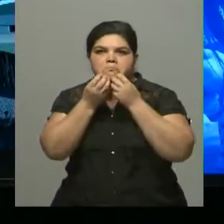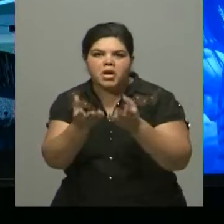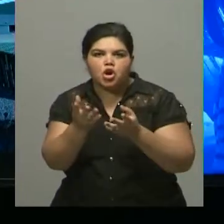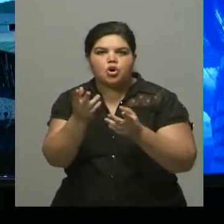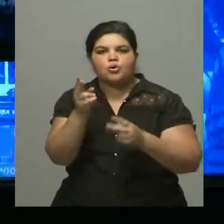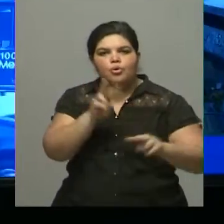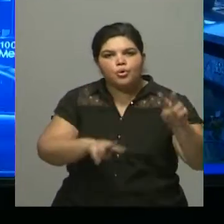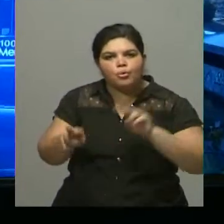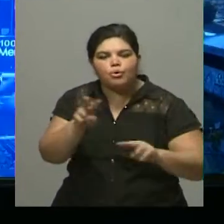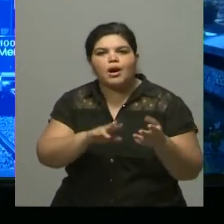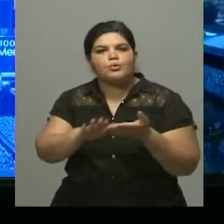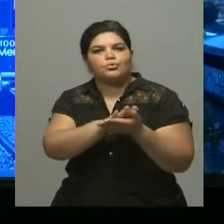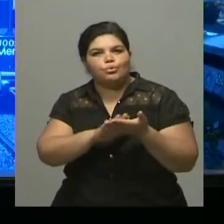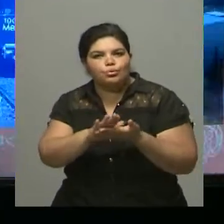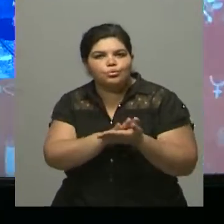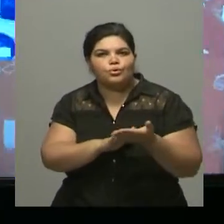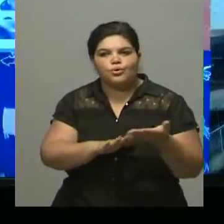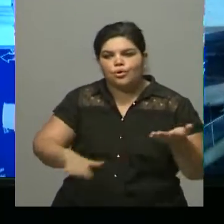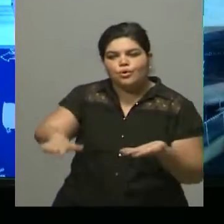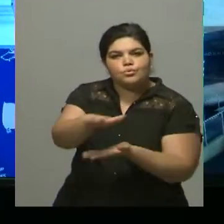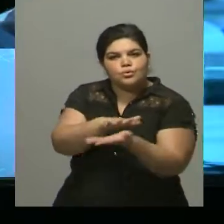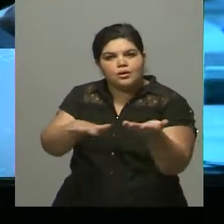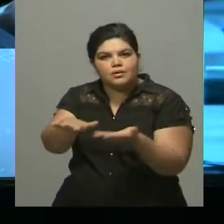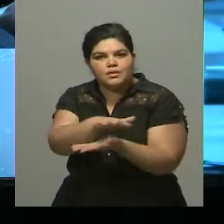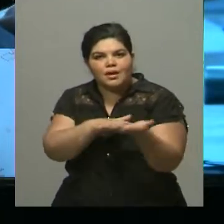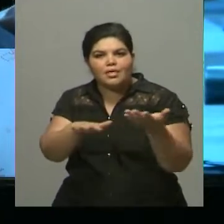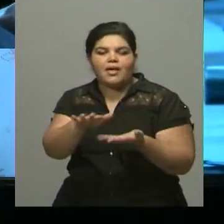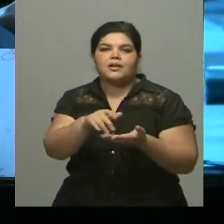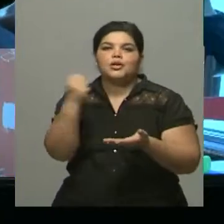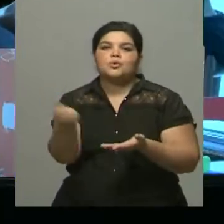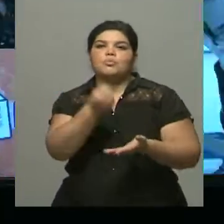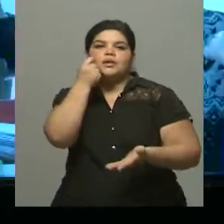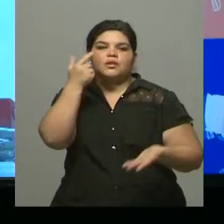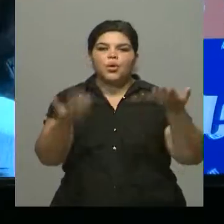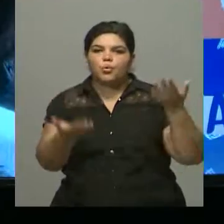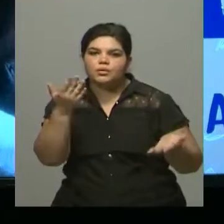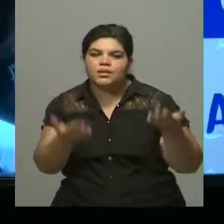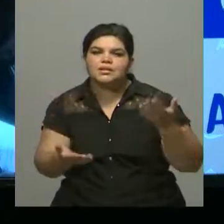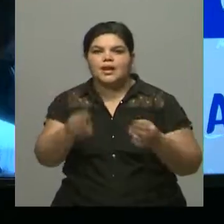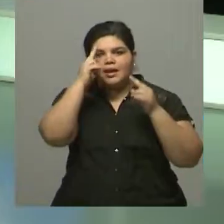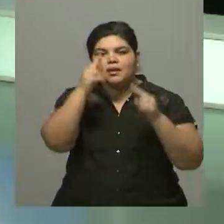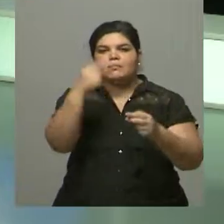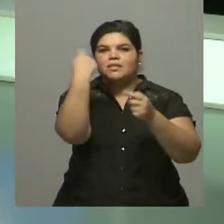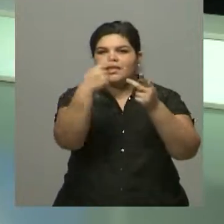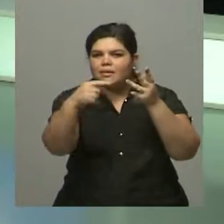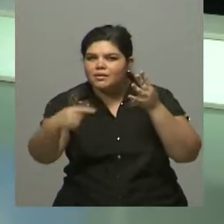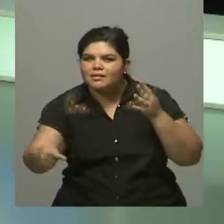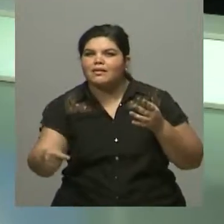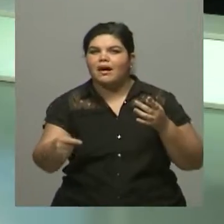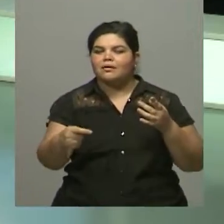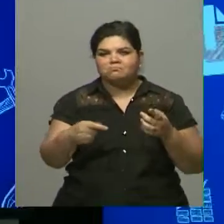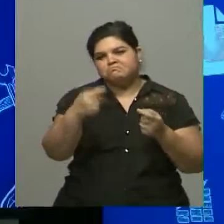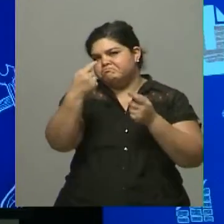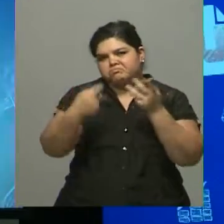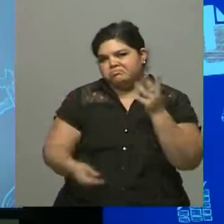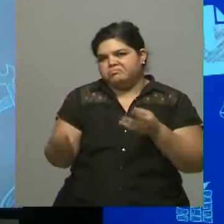la sociedad pueda tener un poco más para que sea un poco más justa, más igualitaria, que respete las diversidades, etc. Me parece interesante